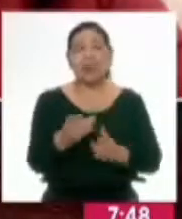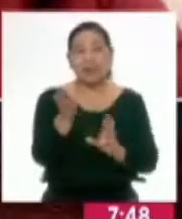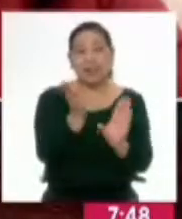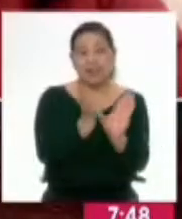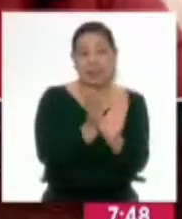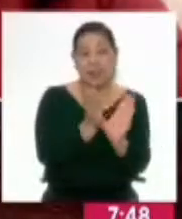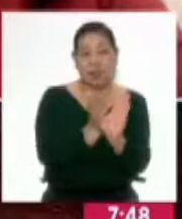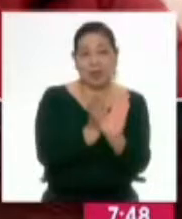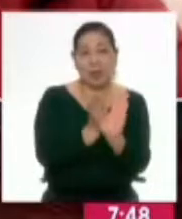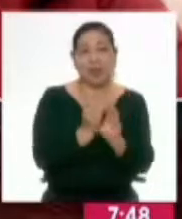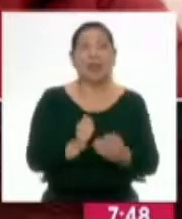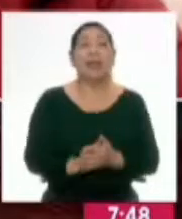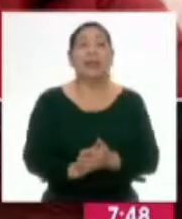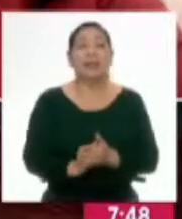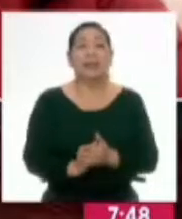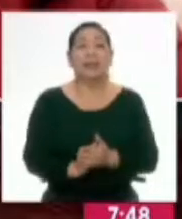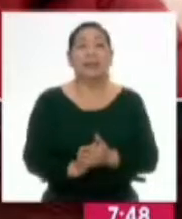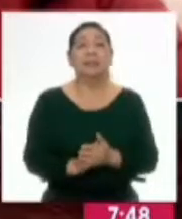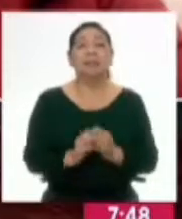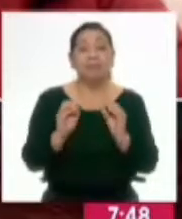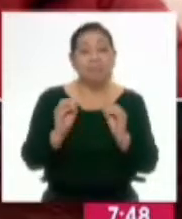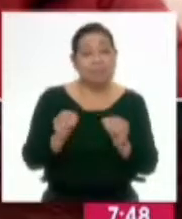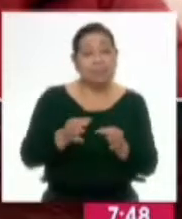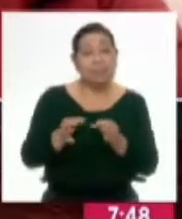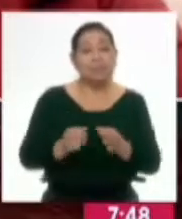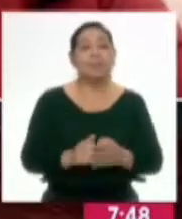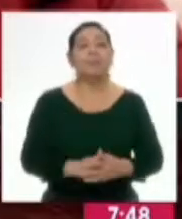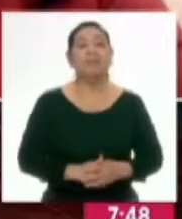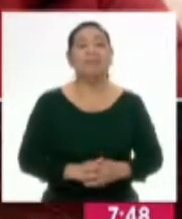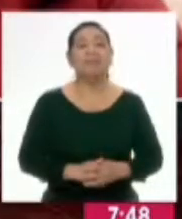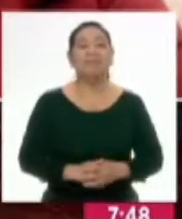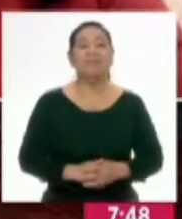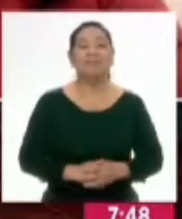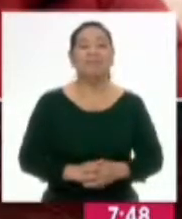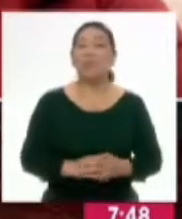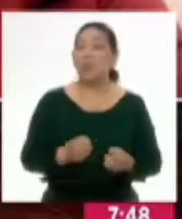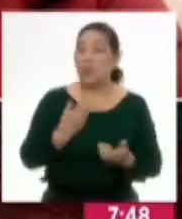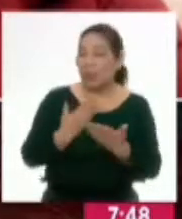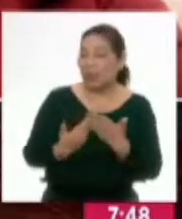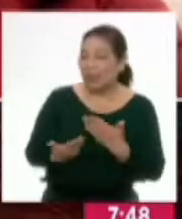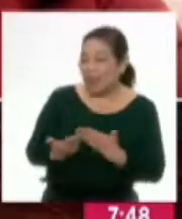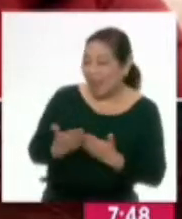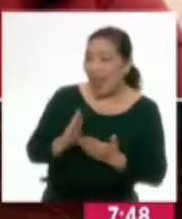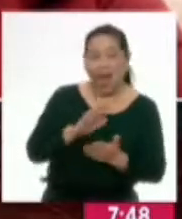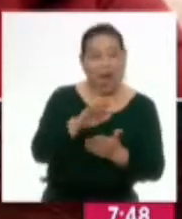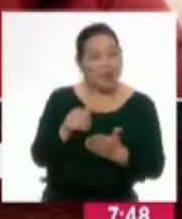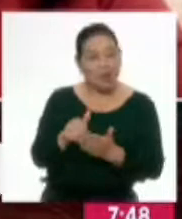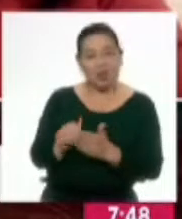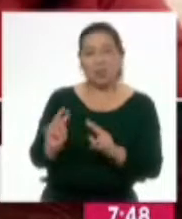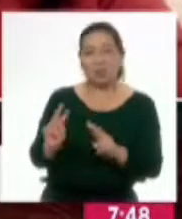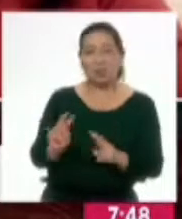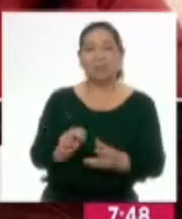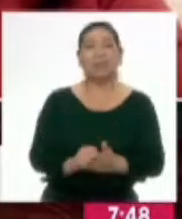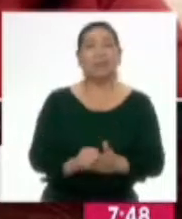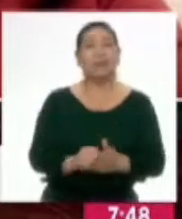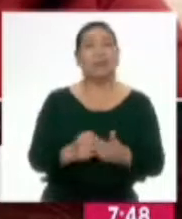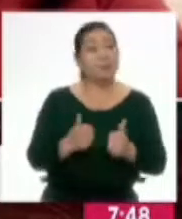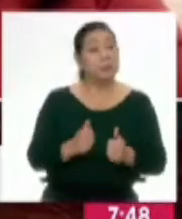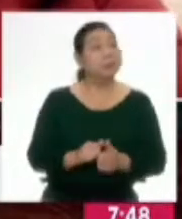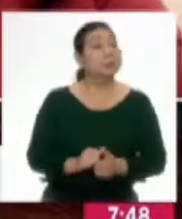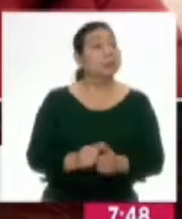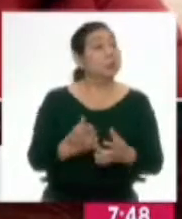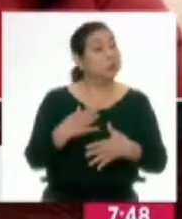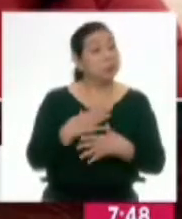psicóloga, psicoterapeuta y educadora. ¿Qué tal, Nicolás? Buen día a todo el público. Y qué bueno, me